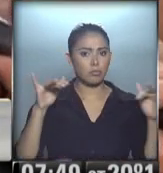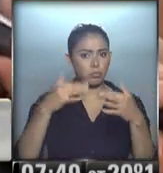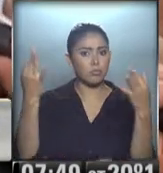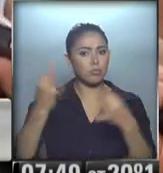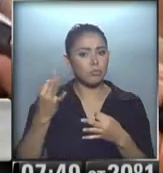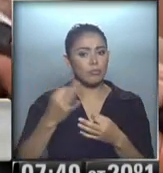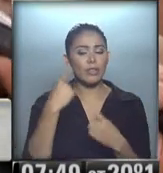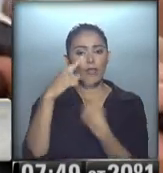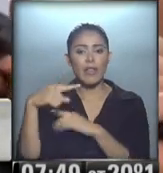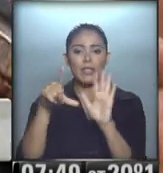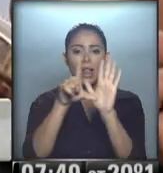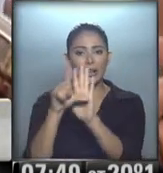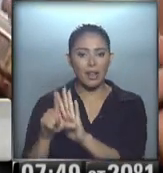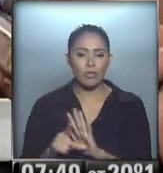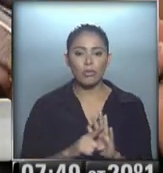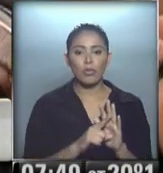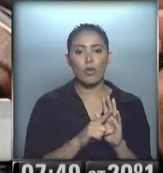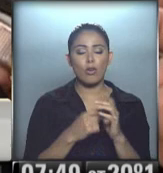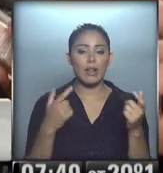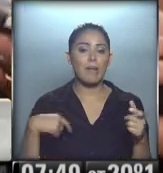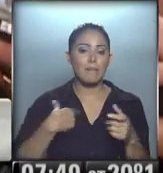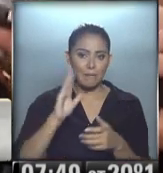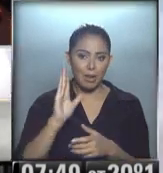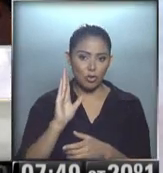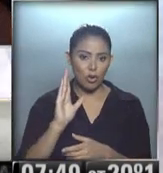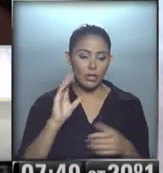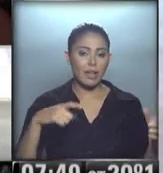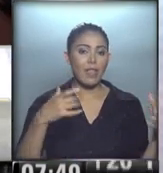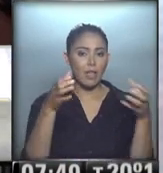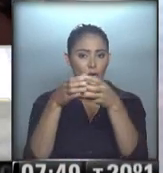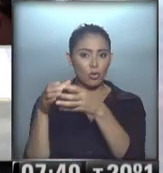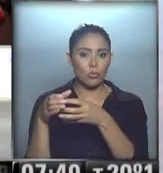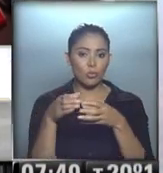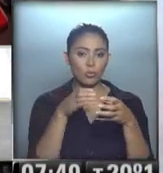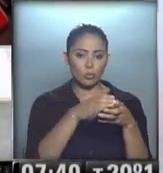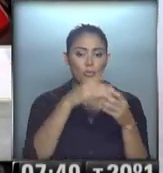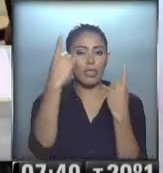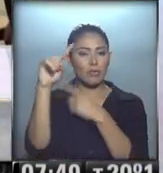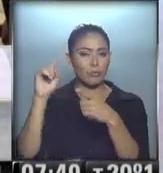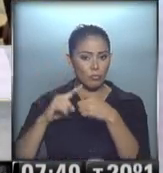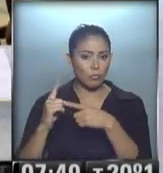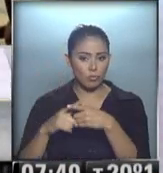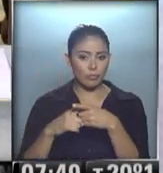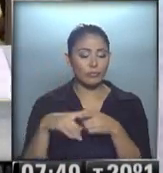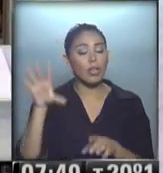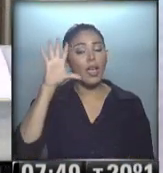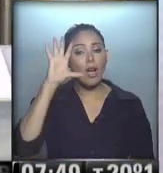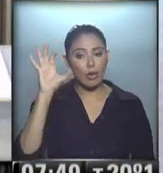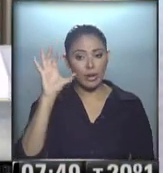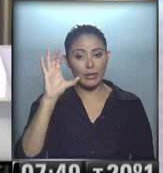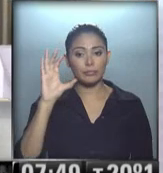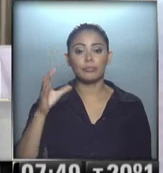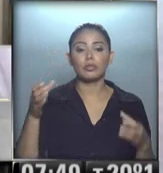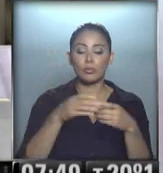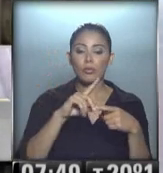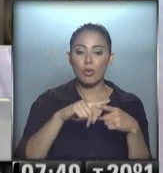importante de legisladores del bloque mayoritario y de los bloques, de los demás bloques, digamos. Recordemos que el bloque